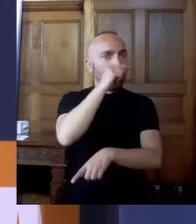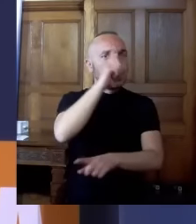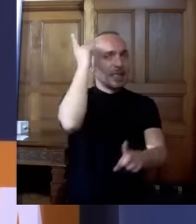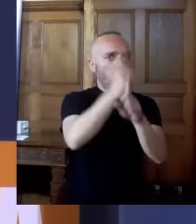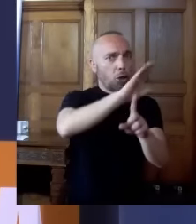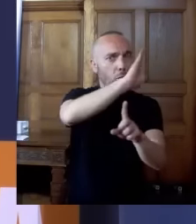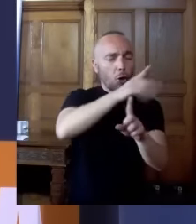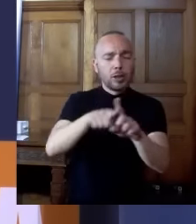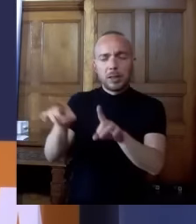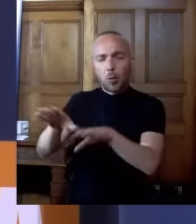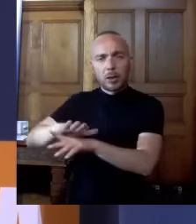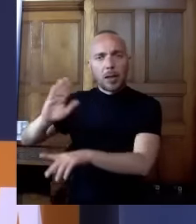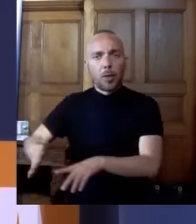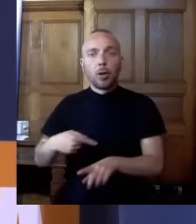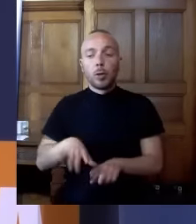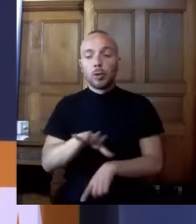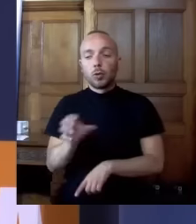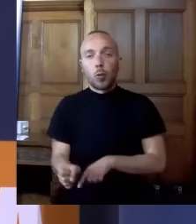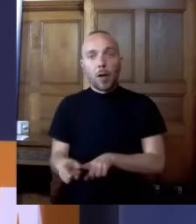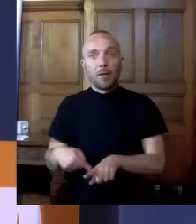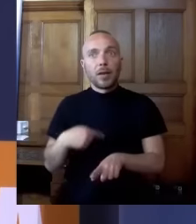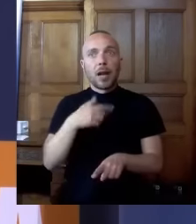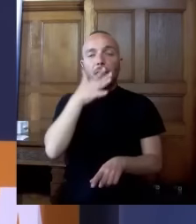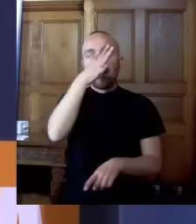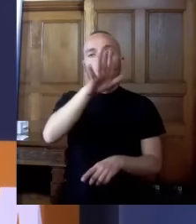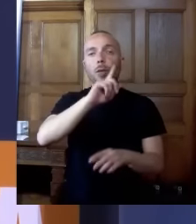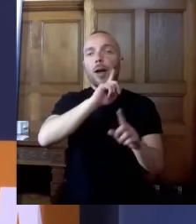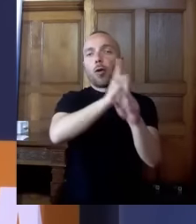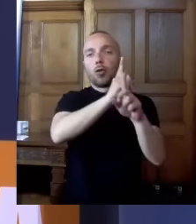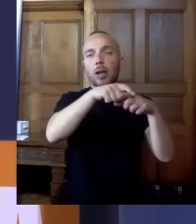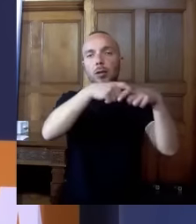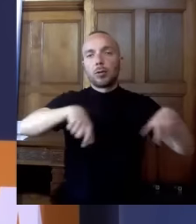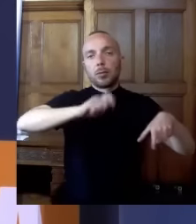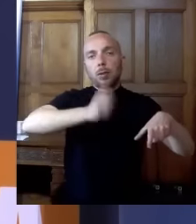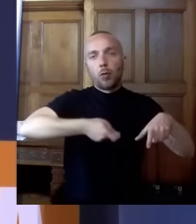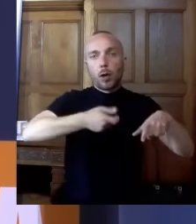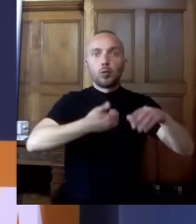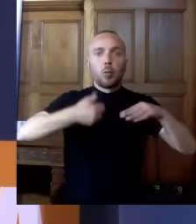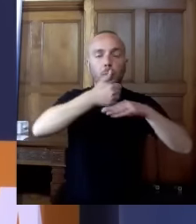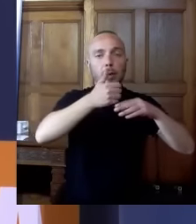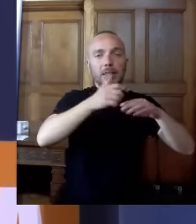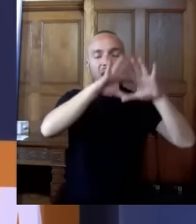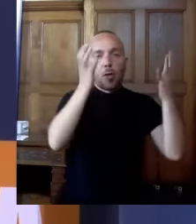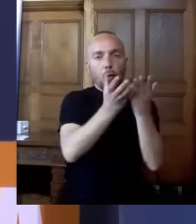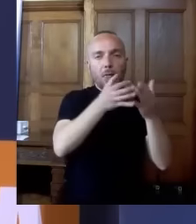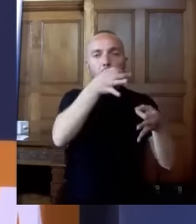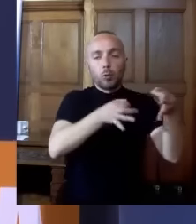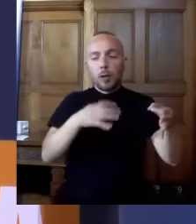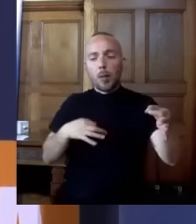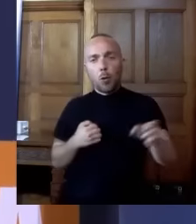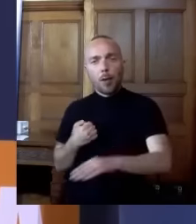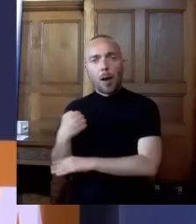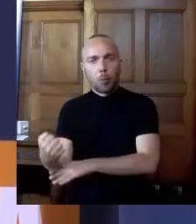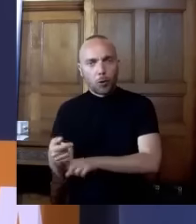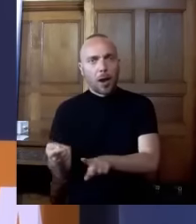Sudáfrica ante la Corte Internacional de Justicia se puede hacer mucho más Si se quiere si hay voluntad política por eso